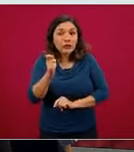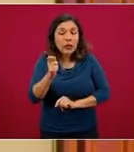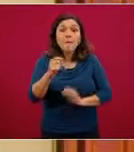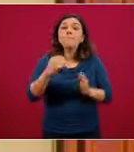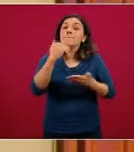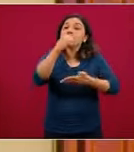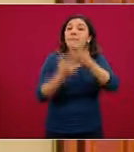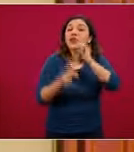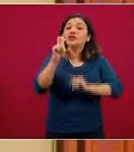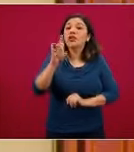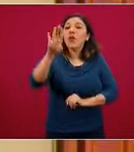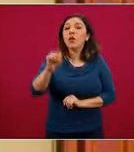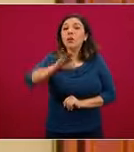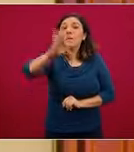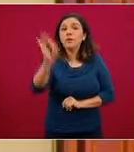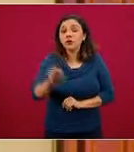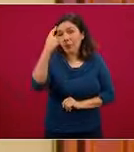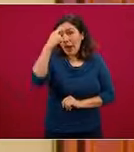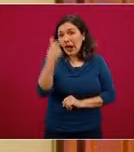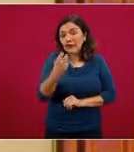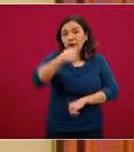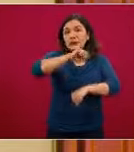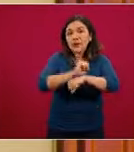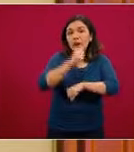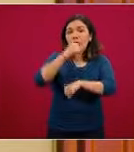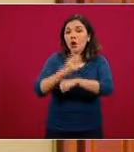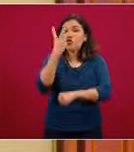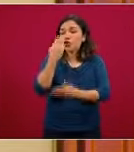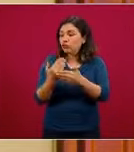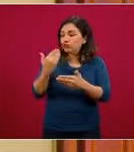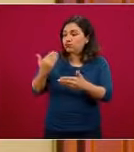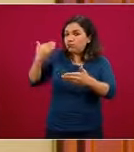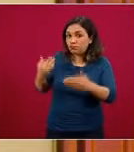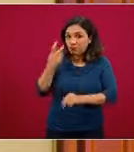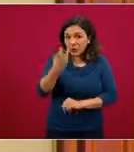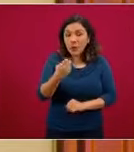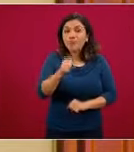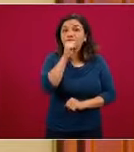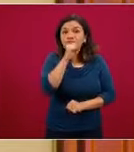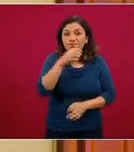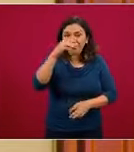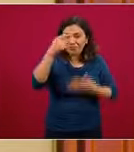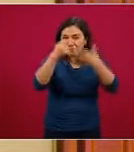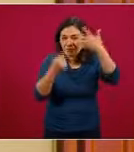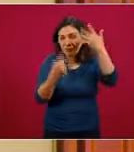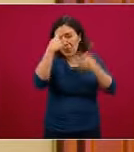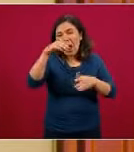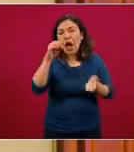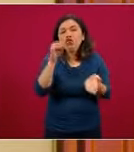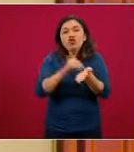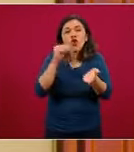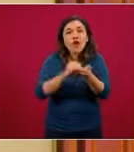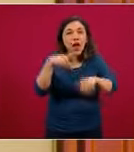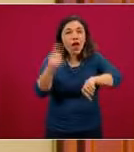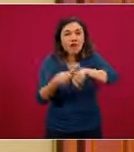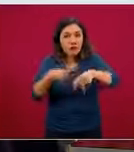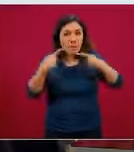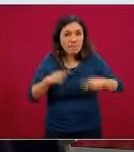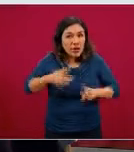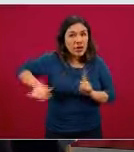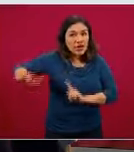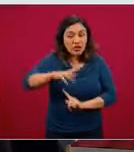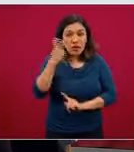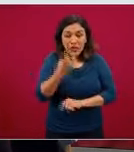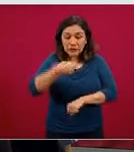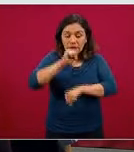menos 39% para las últimas 2 semanas. Nuestro indicador de casos activos estimados, estamos cerrando